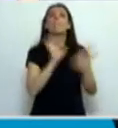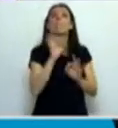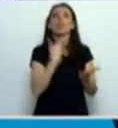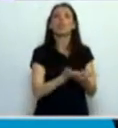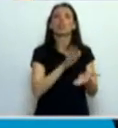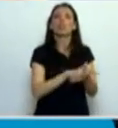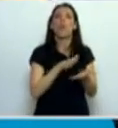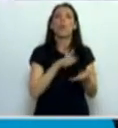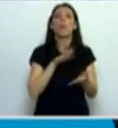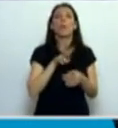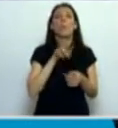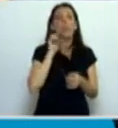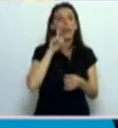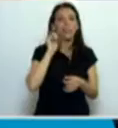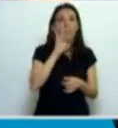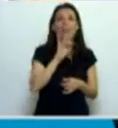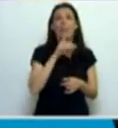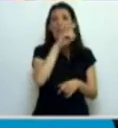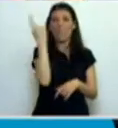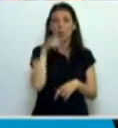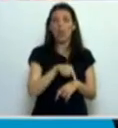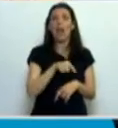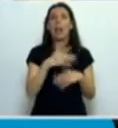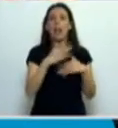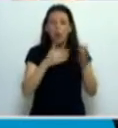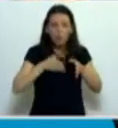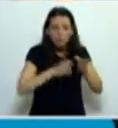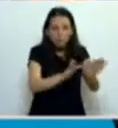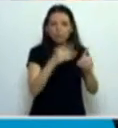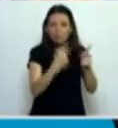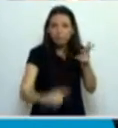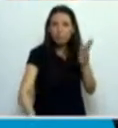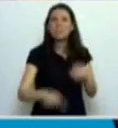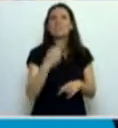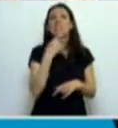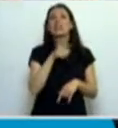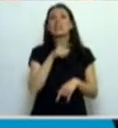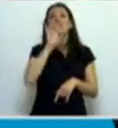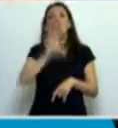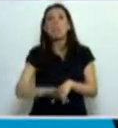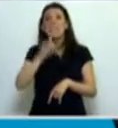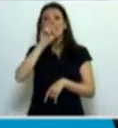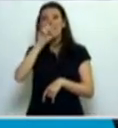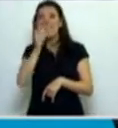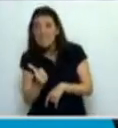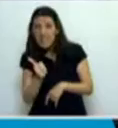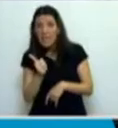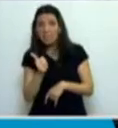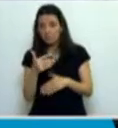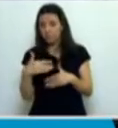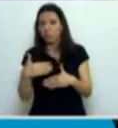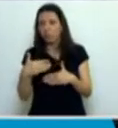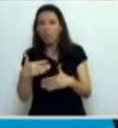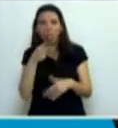vialidad nacional. En total, de las obras, de las 125 programadas, 76 no tuvieron avance